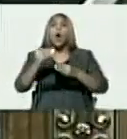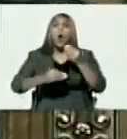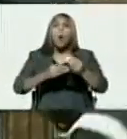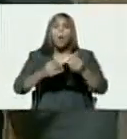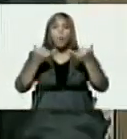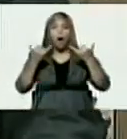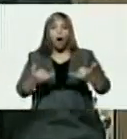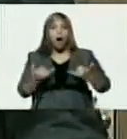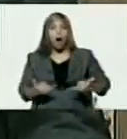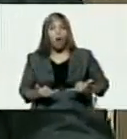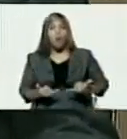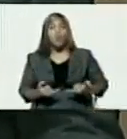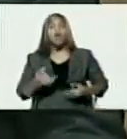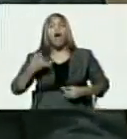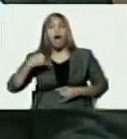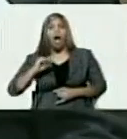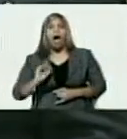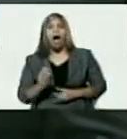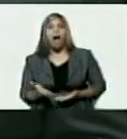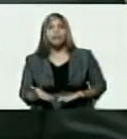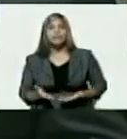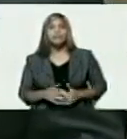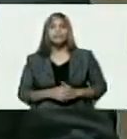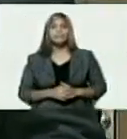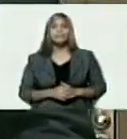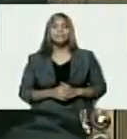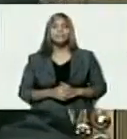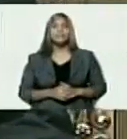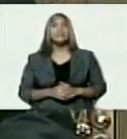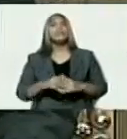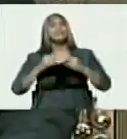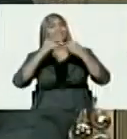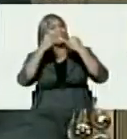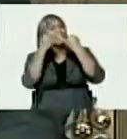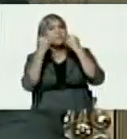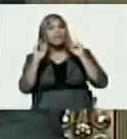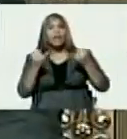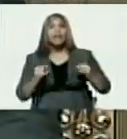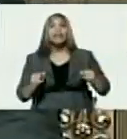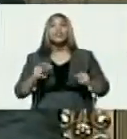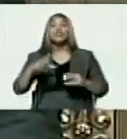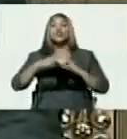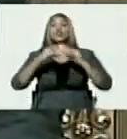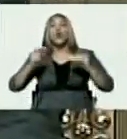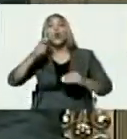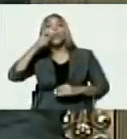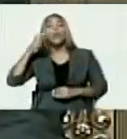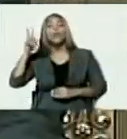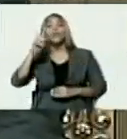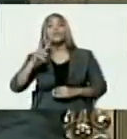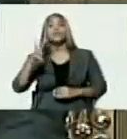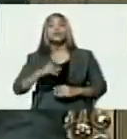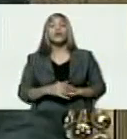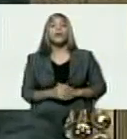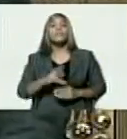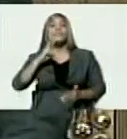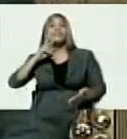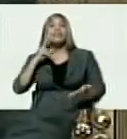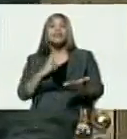de la concordia y de la felicidad de los venezolanos. La